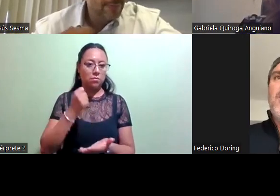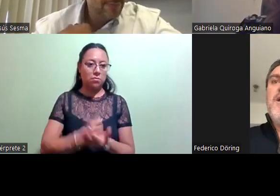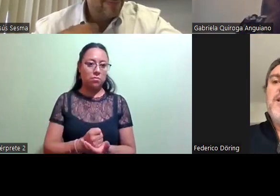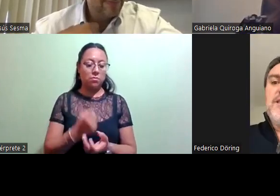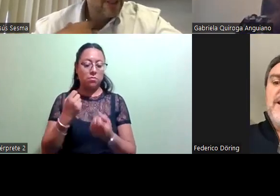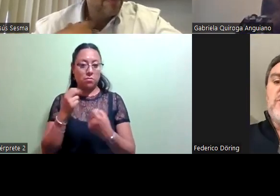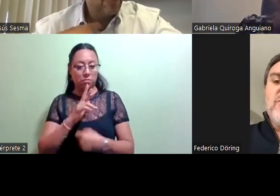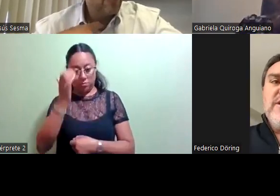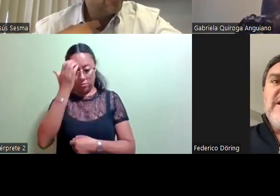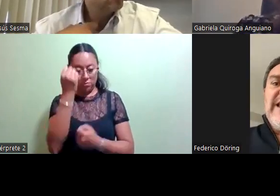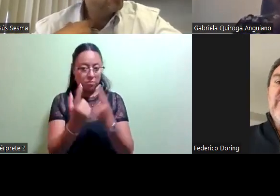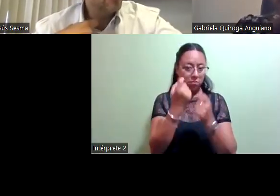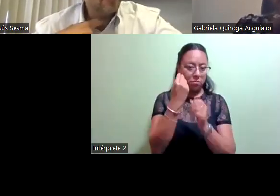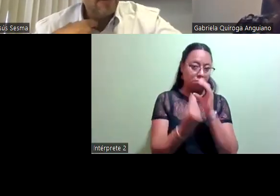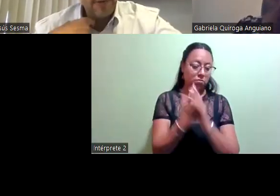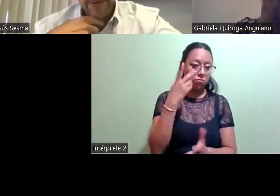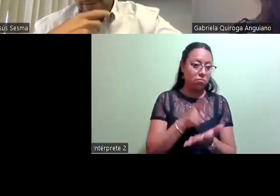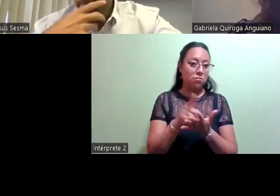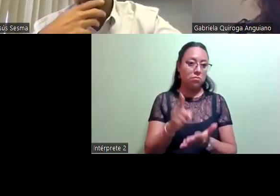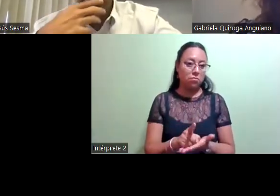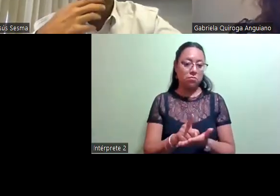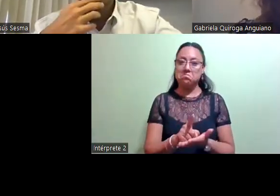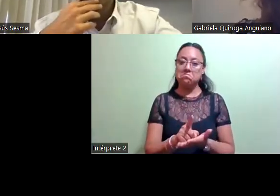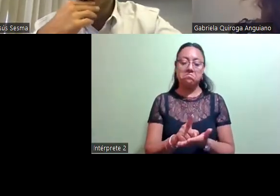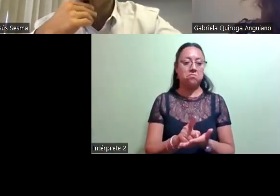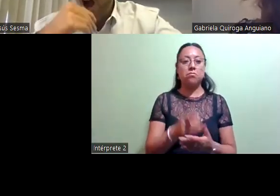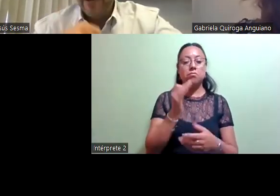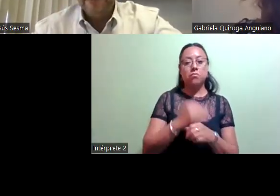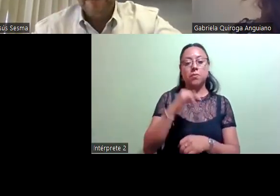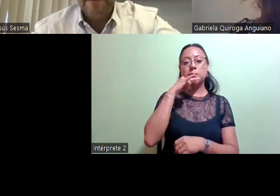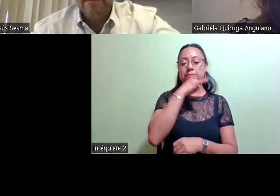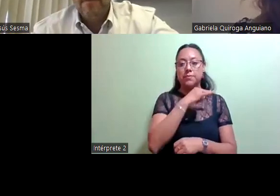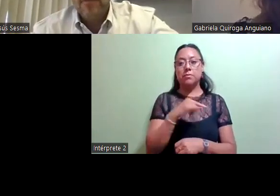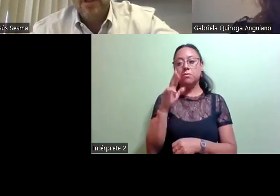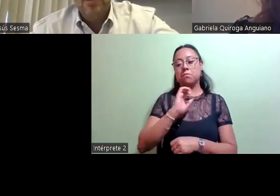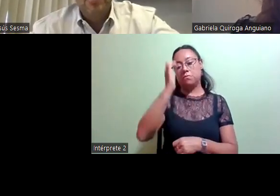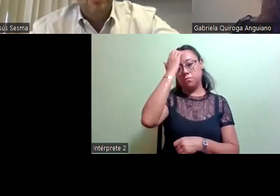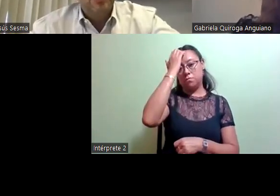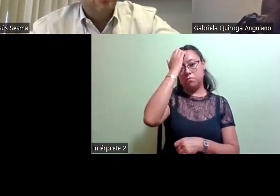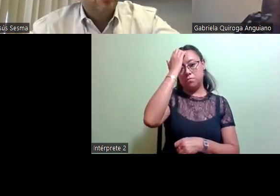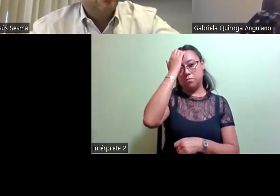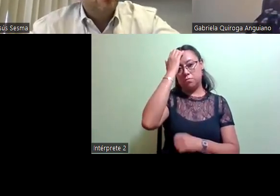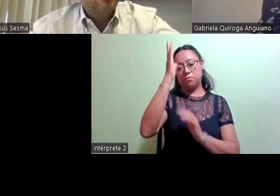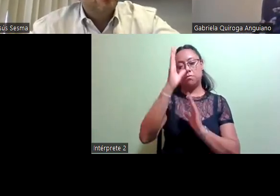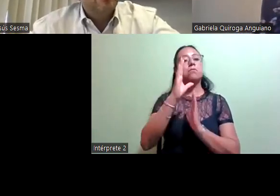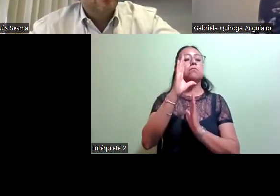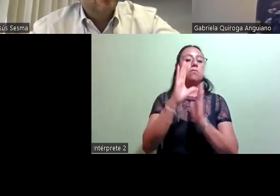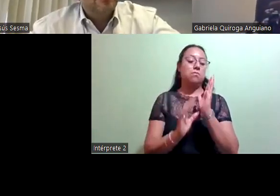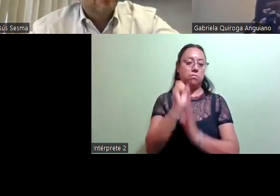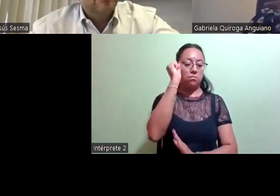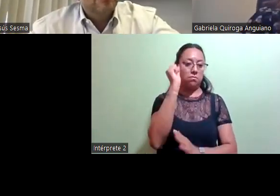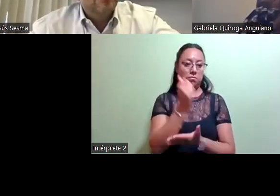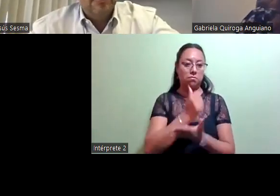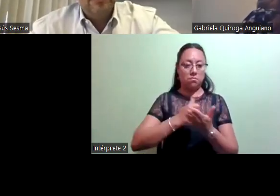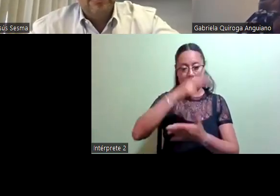nuevo derecho, de los que hipócritamente dicen que reconoce la Carta Constitucional local, pero no la